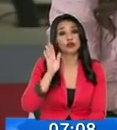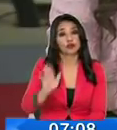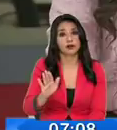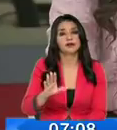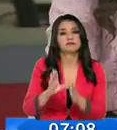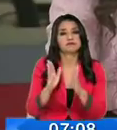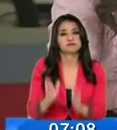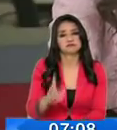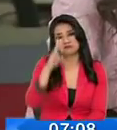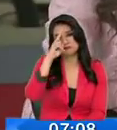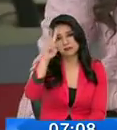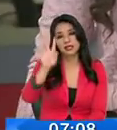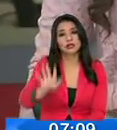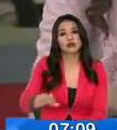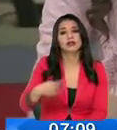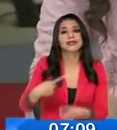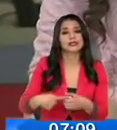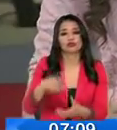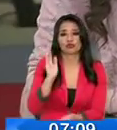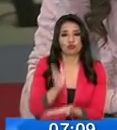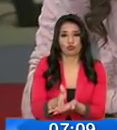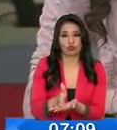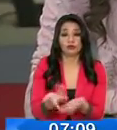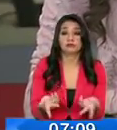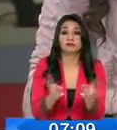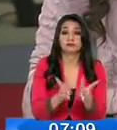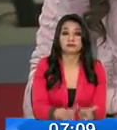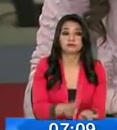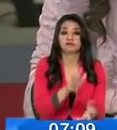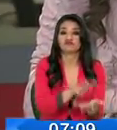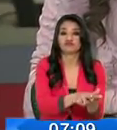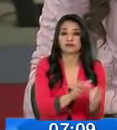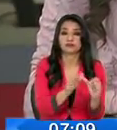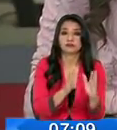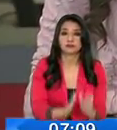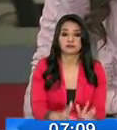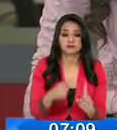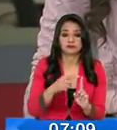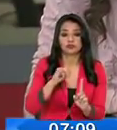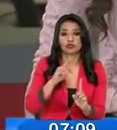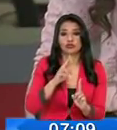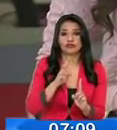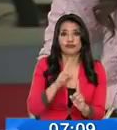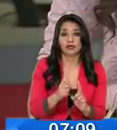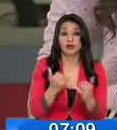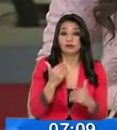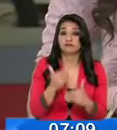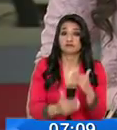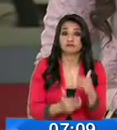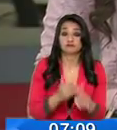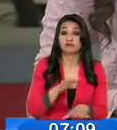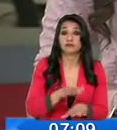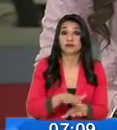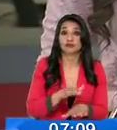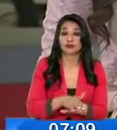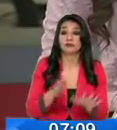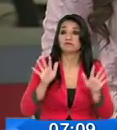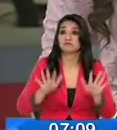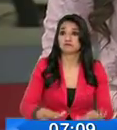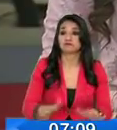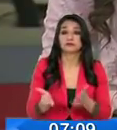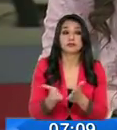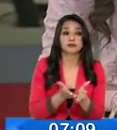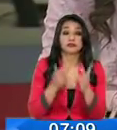de México en la capital. Esta medida también se aplicará al legislador Geoffrey Poma, quien es procesado por el supuesto delito de paralización de